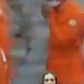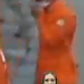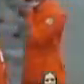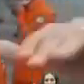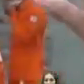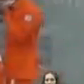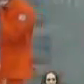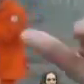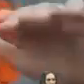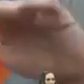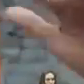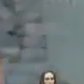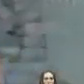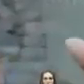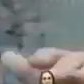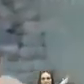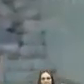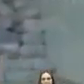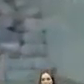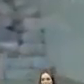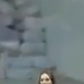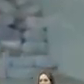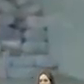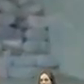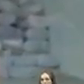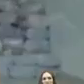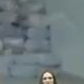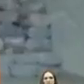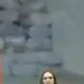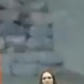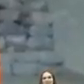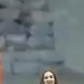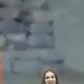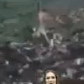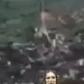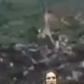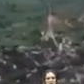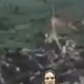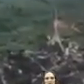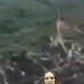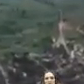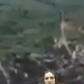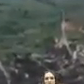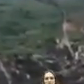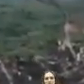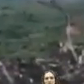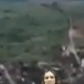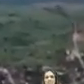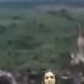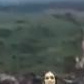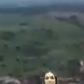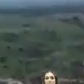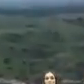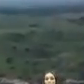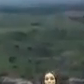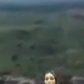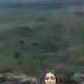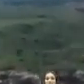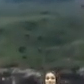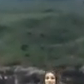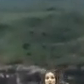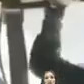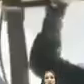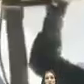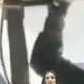adecuado, más arriba, fuera del alcance del agua de los ríos. Y es que más de 50 municipios aún permanecen